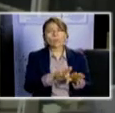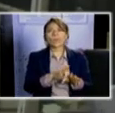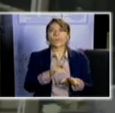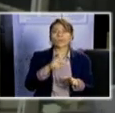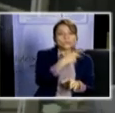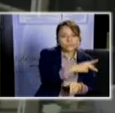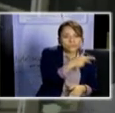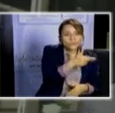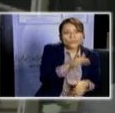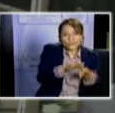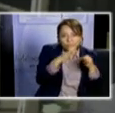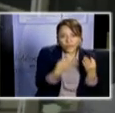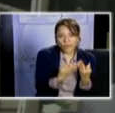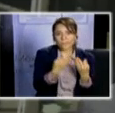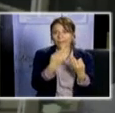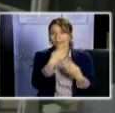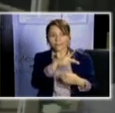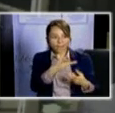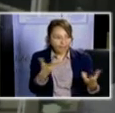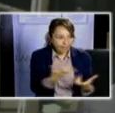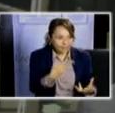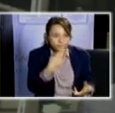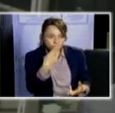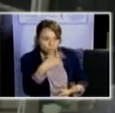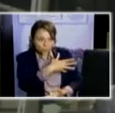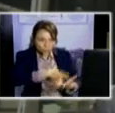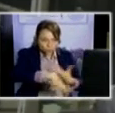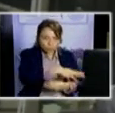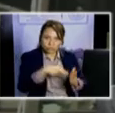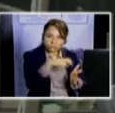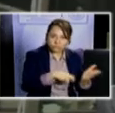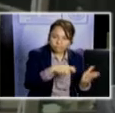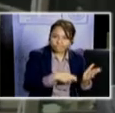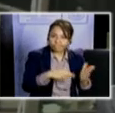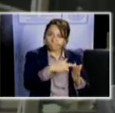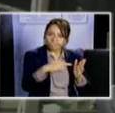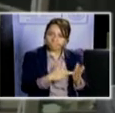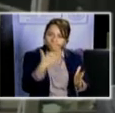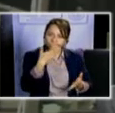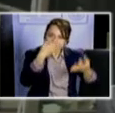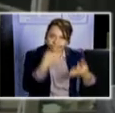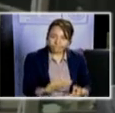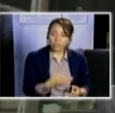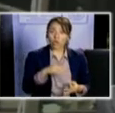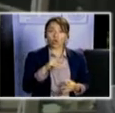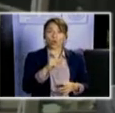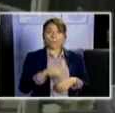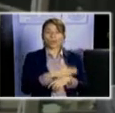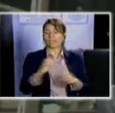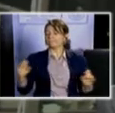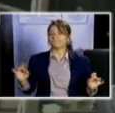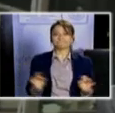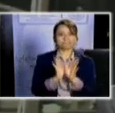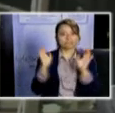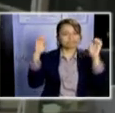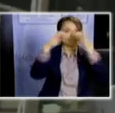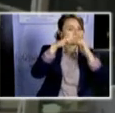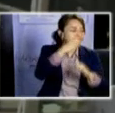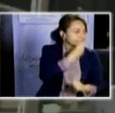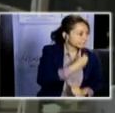ser inevitables en nuestros países no sean producto de las emergencias, sino que sean en lo posible producto de una